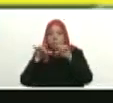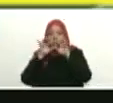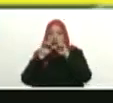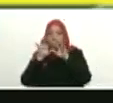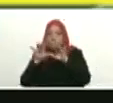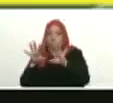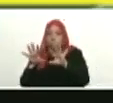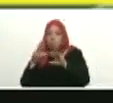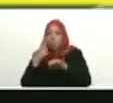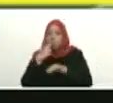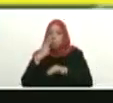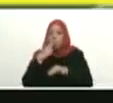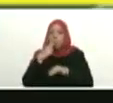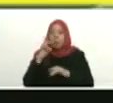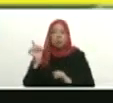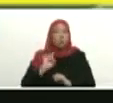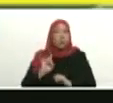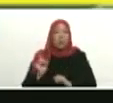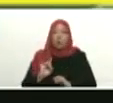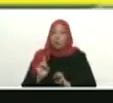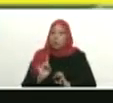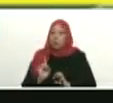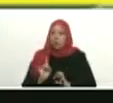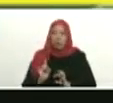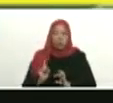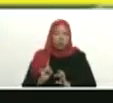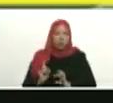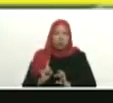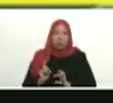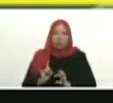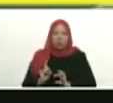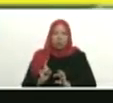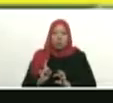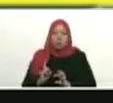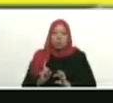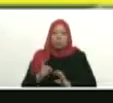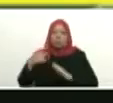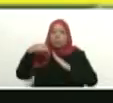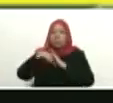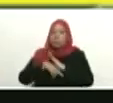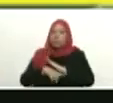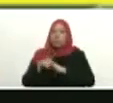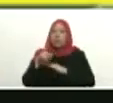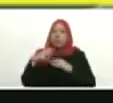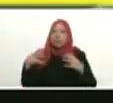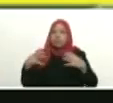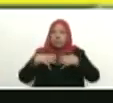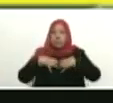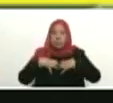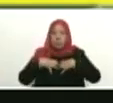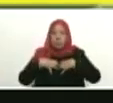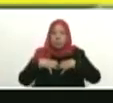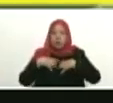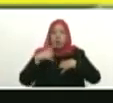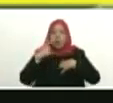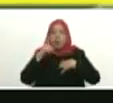compadre, lo que te estás tragando. Y se te mete en los pulmones, en los bronquios, en el